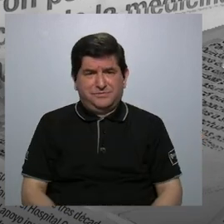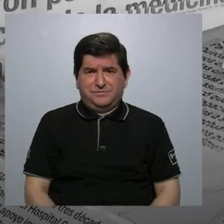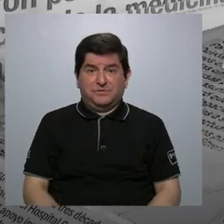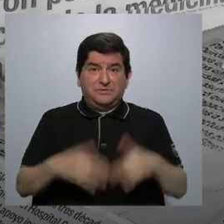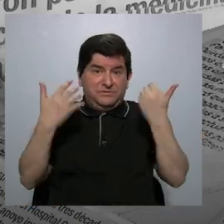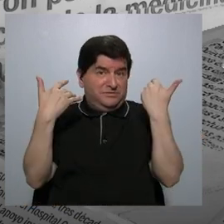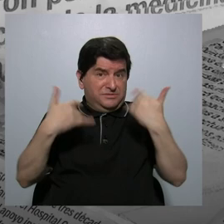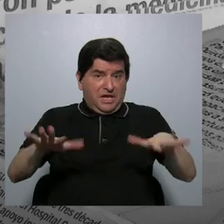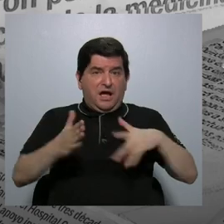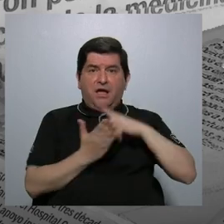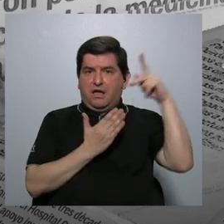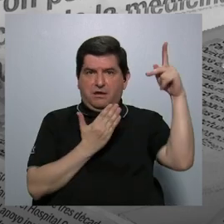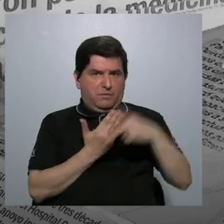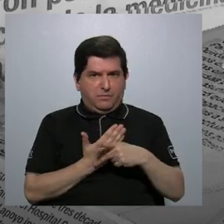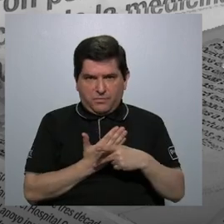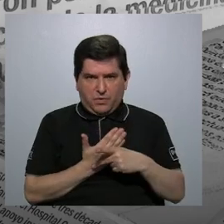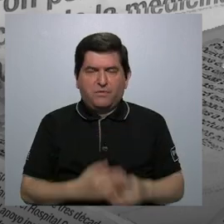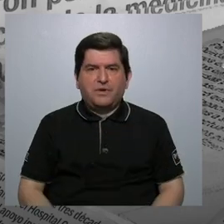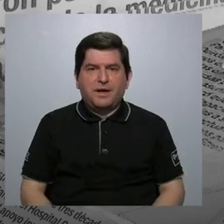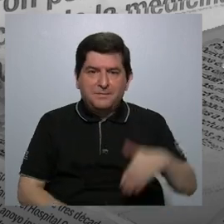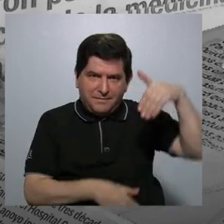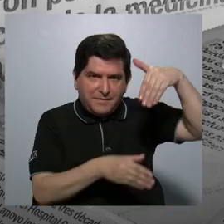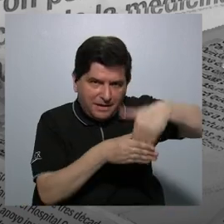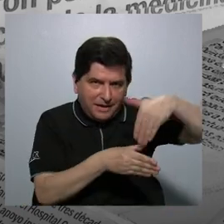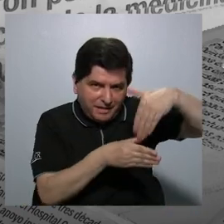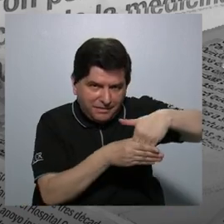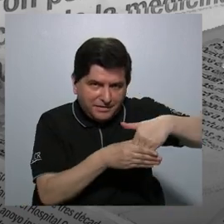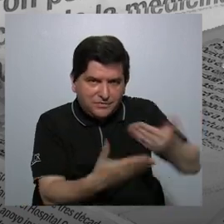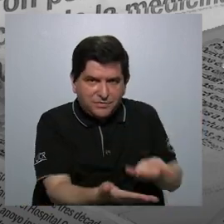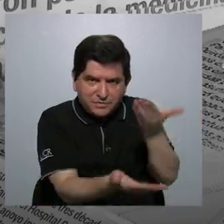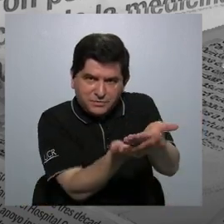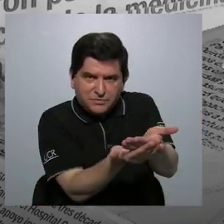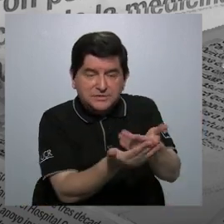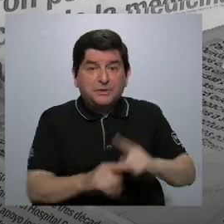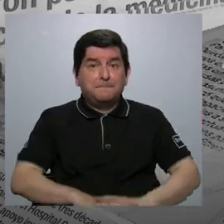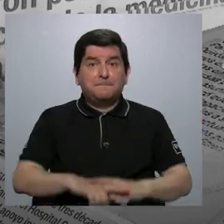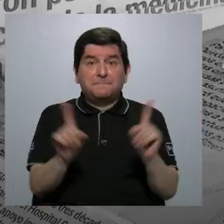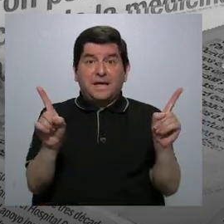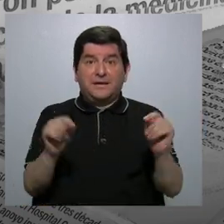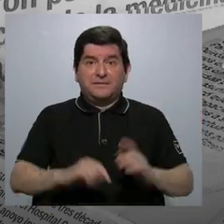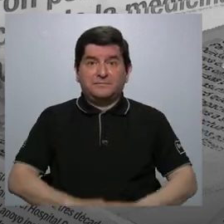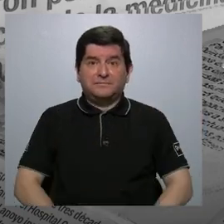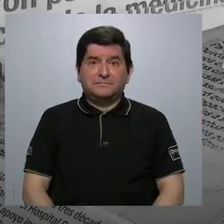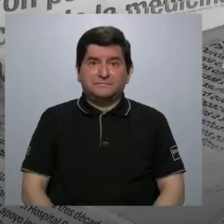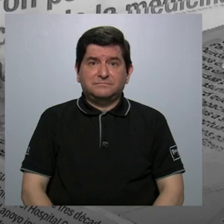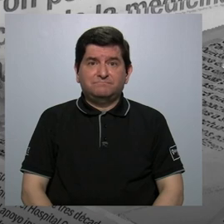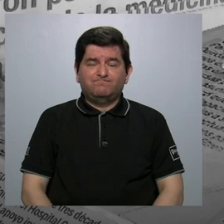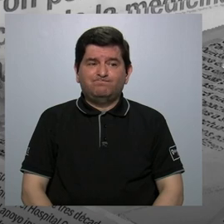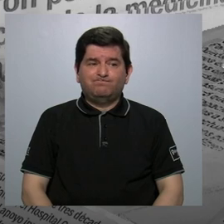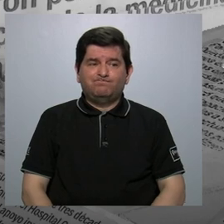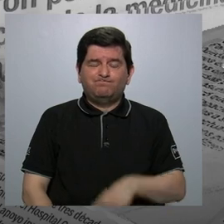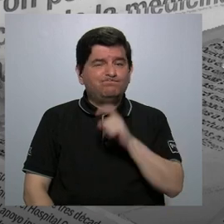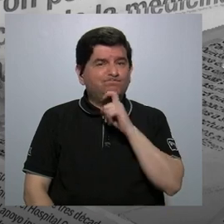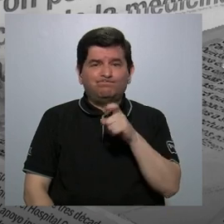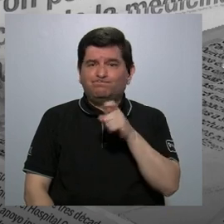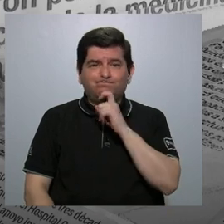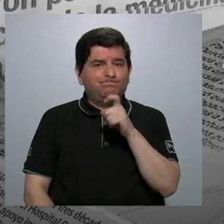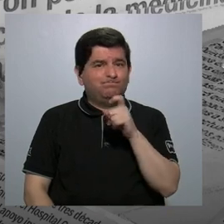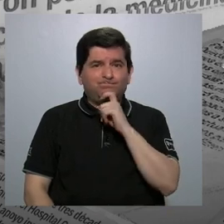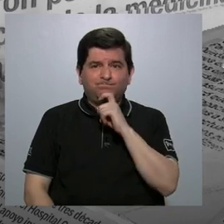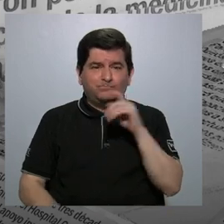el programa, digamos, dentro de los programas que se ofrecen. No obstante, ha habido mucha dificultad